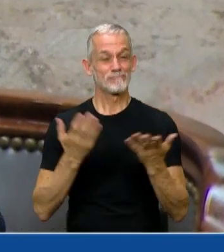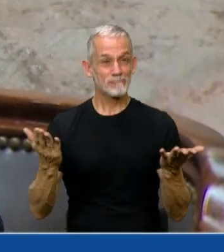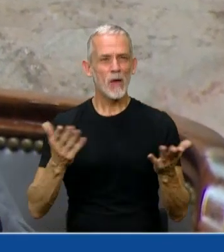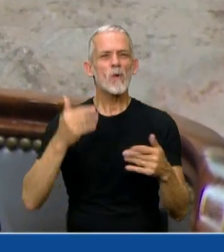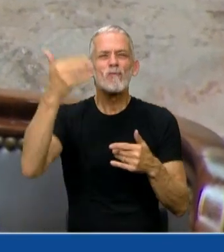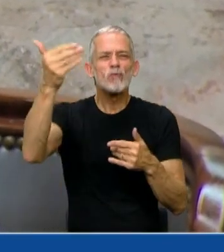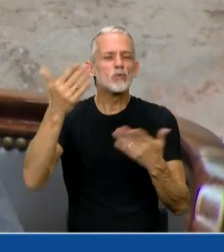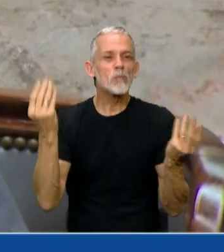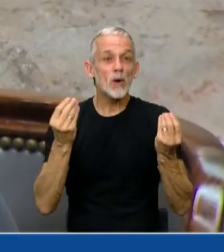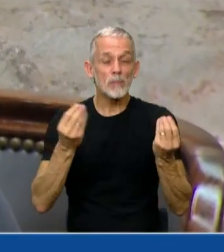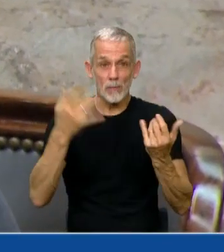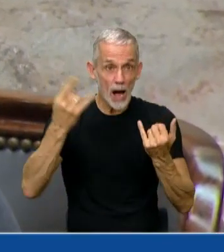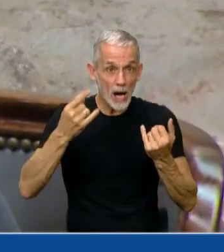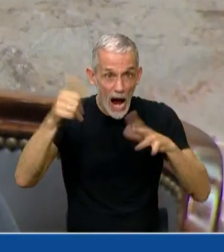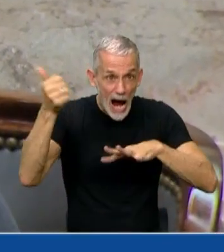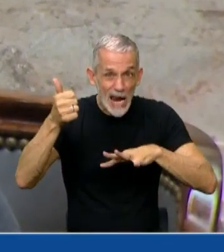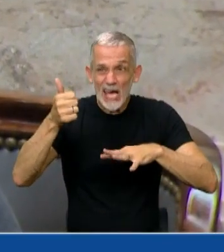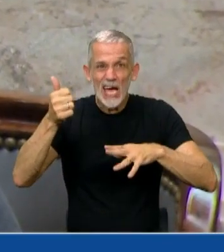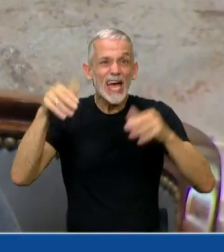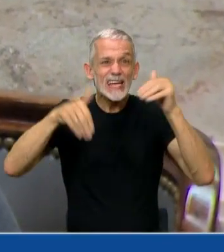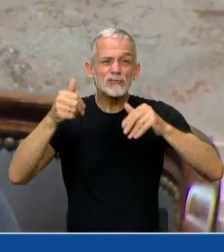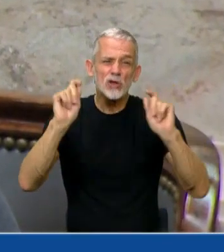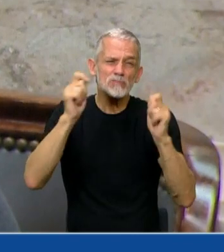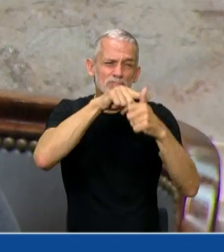Porque gane quien gane las elecciones.